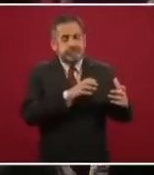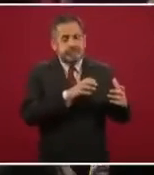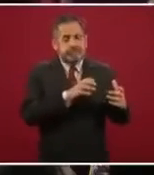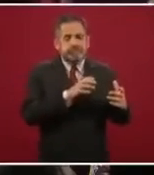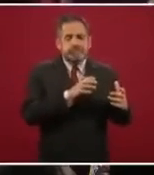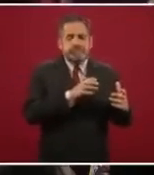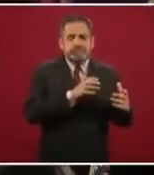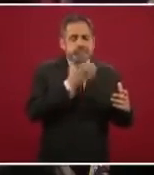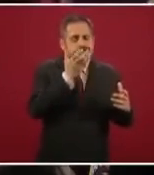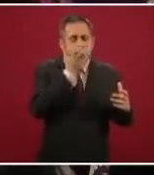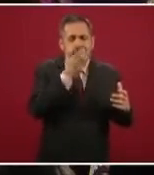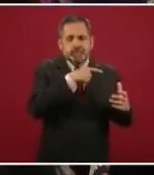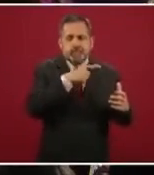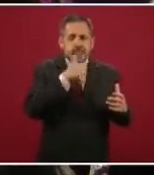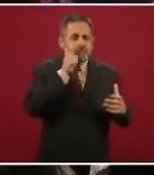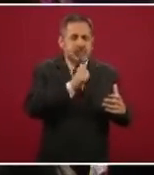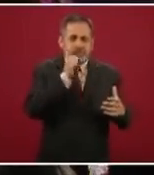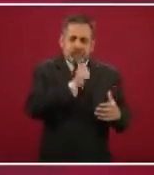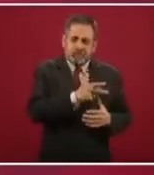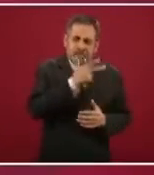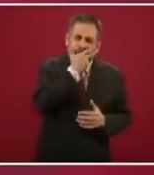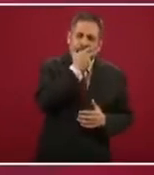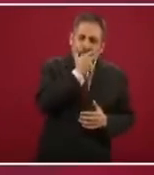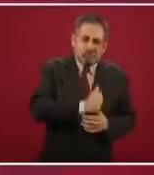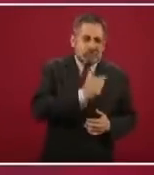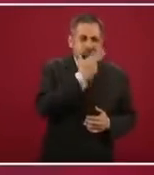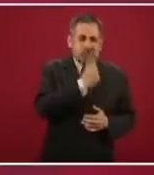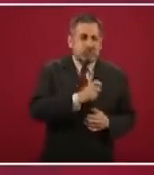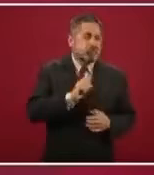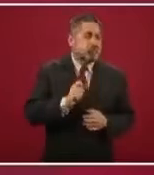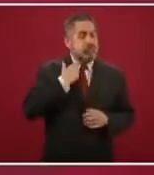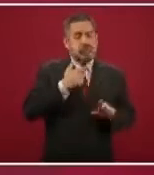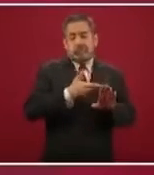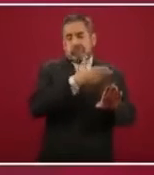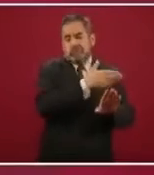siempre han sido machistas.